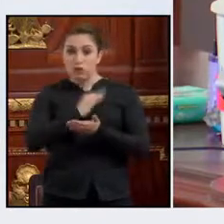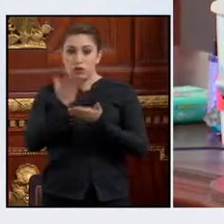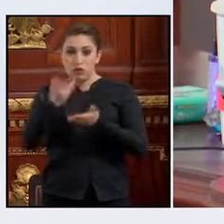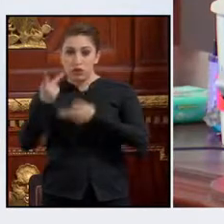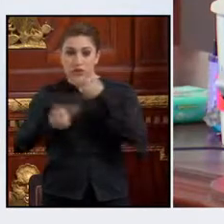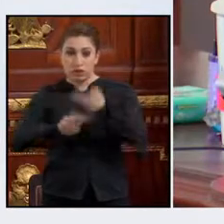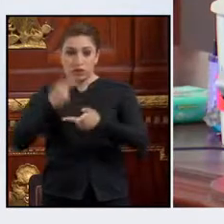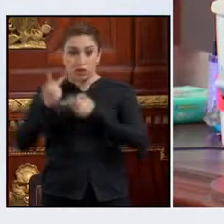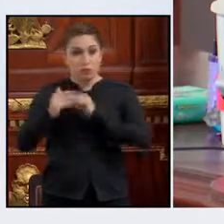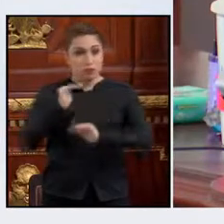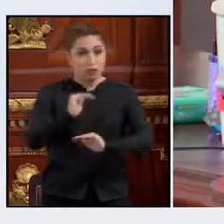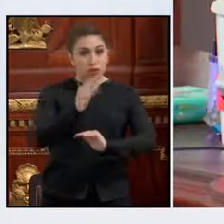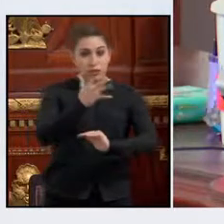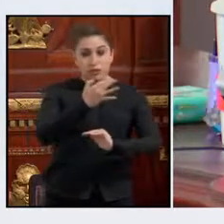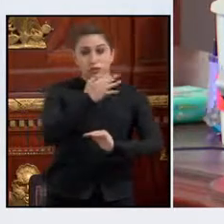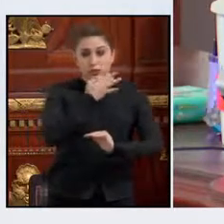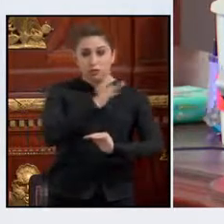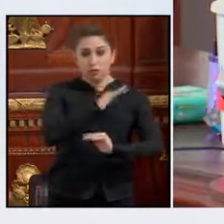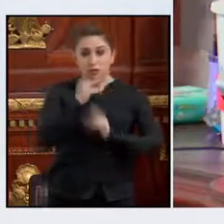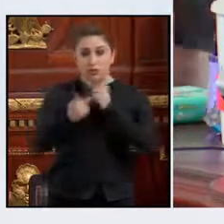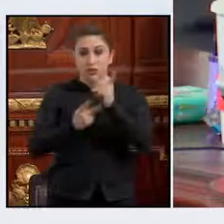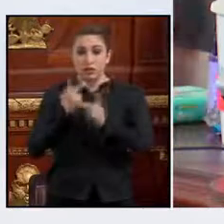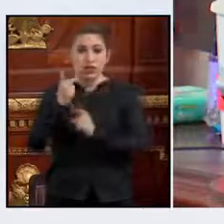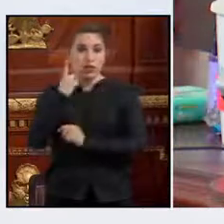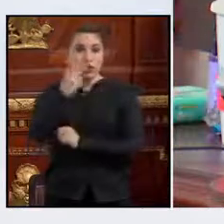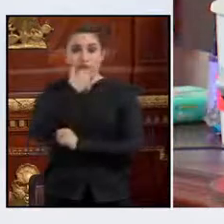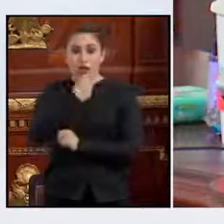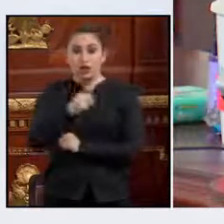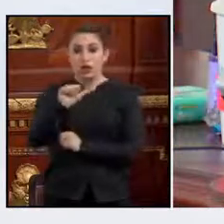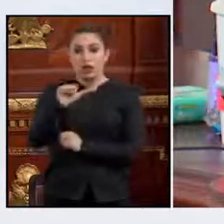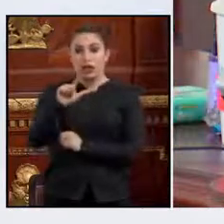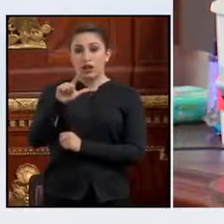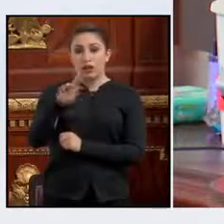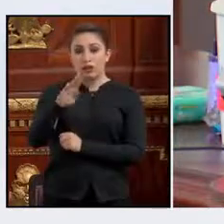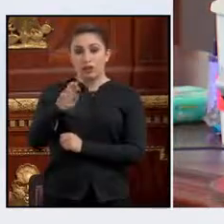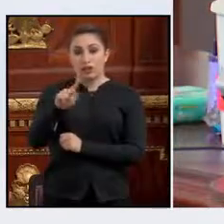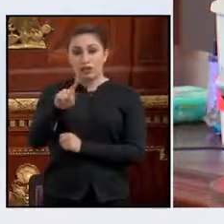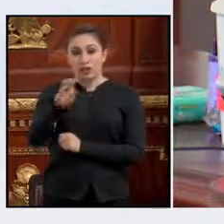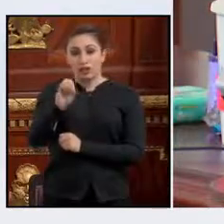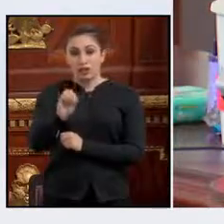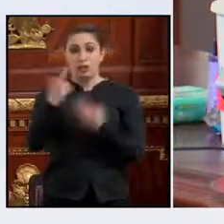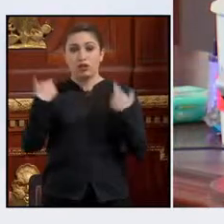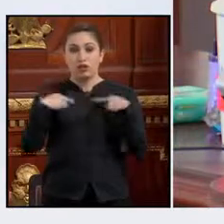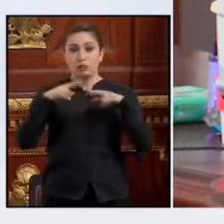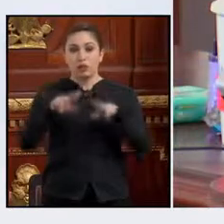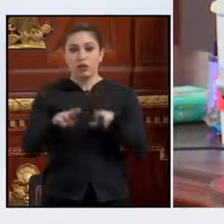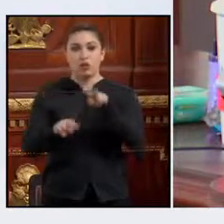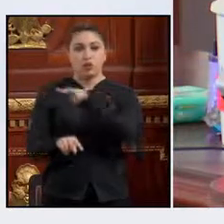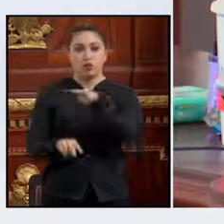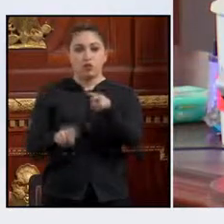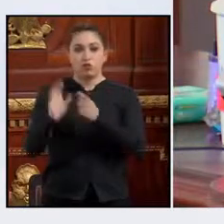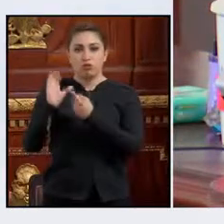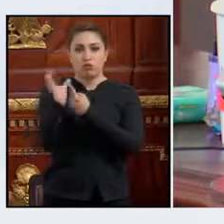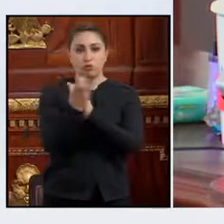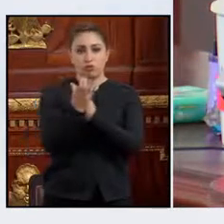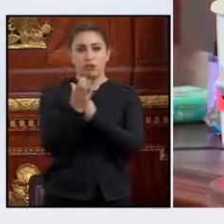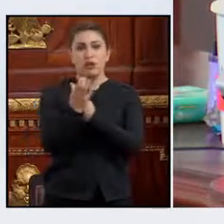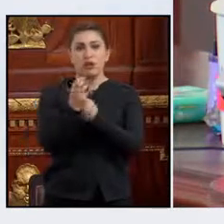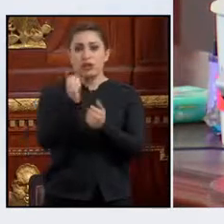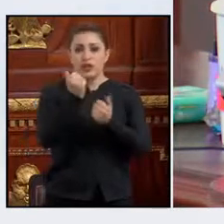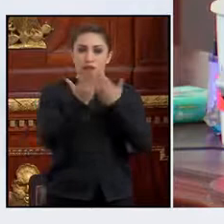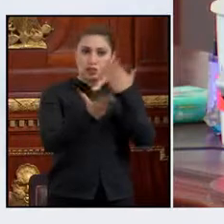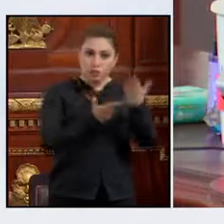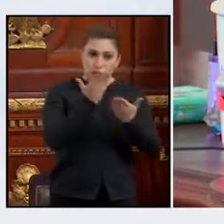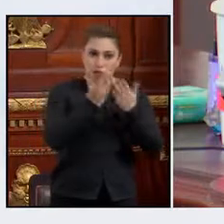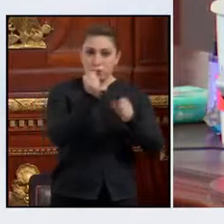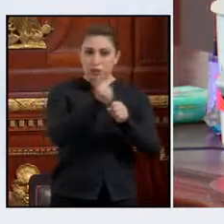por 5 minutos, al diputado Alberto Martínez Urincho. A nombre de las Comisiones Unidas de Normatividad, Estudios